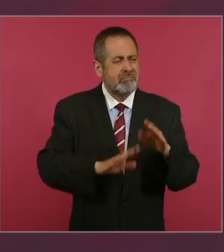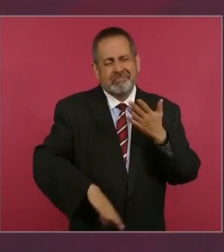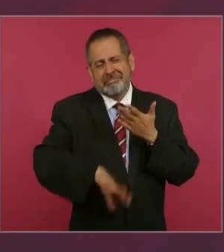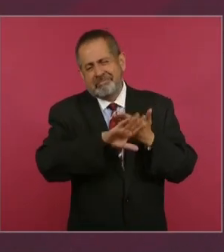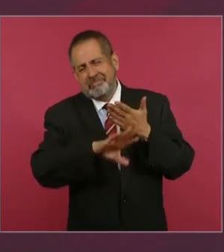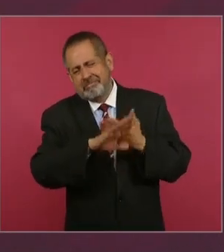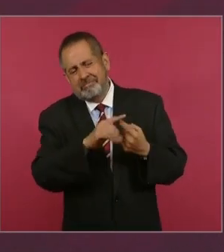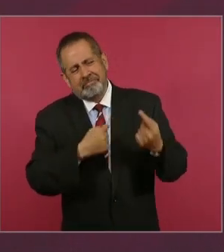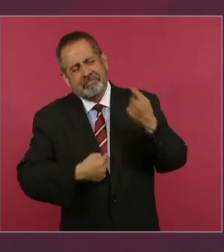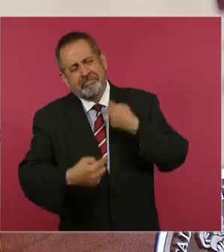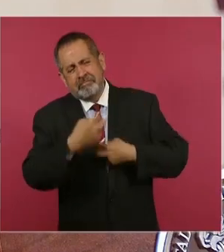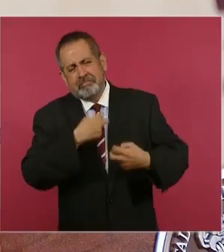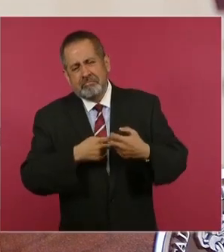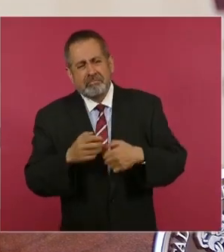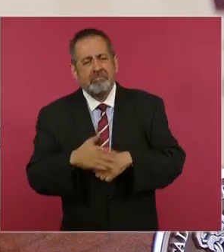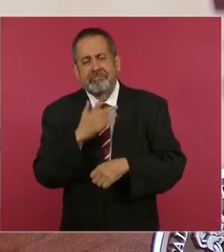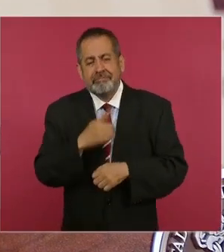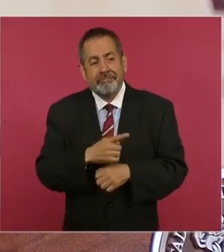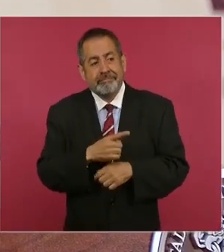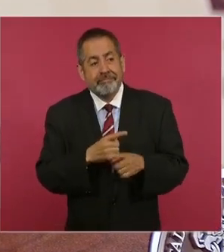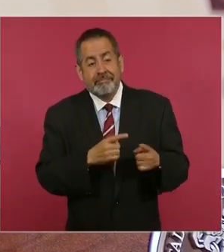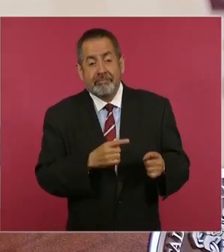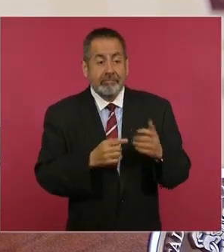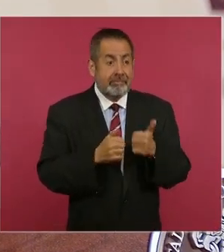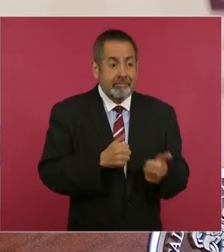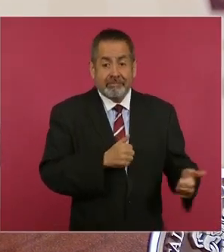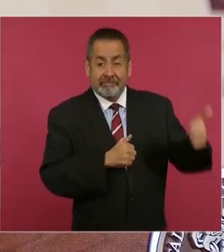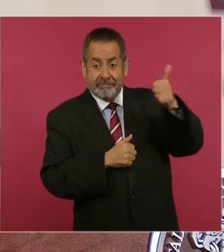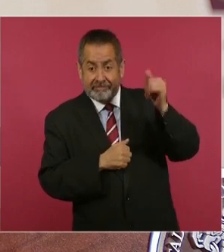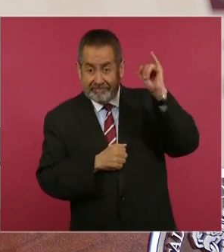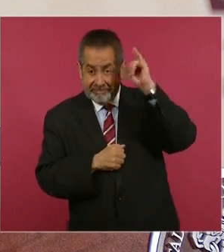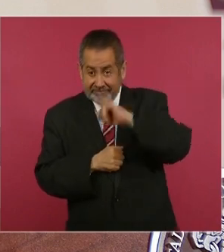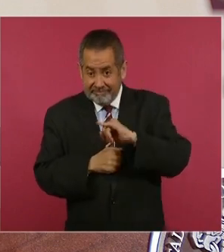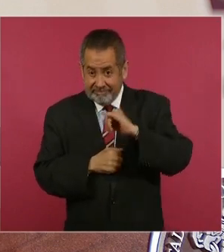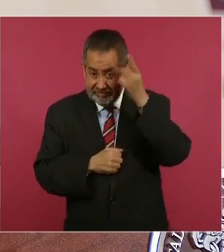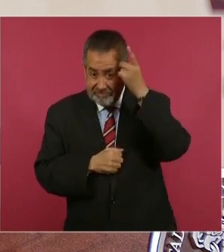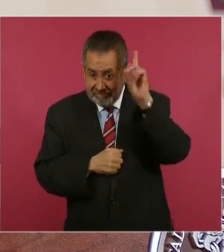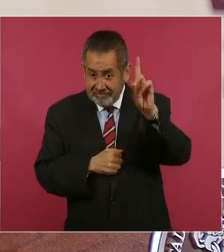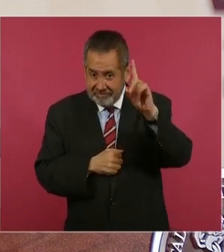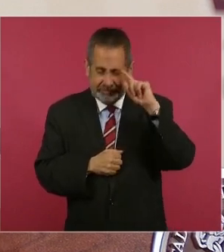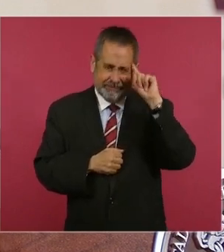nosotros Porque están enojados los de